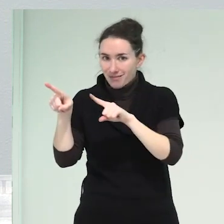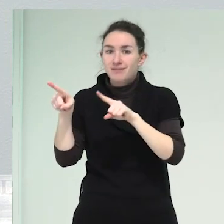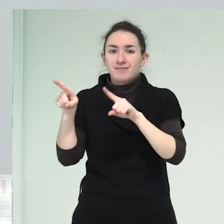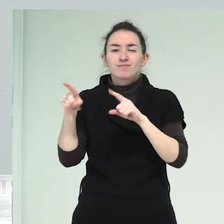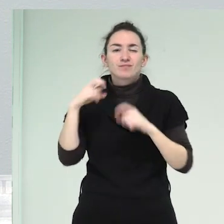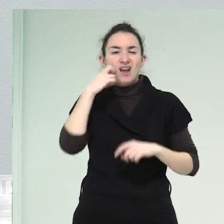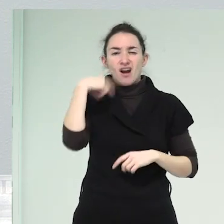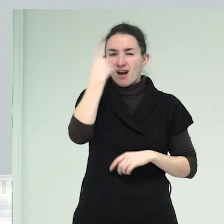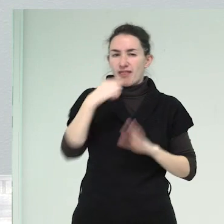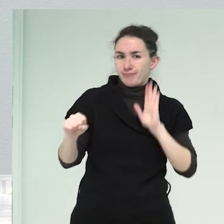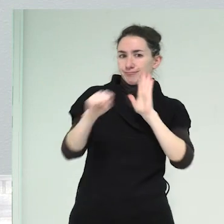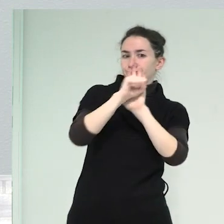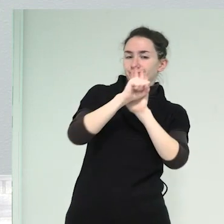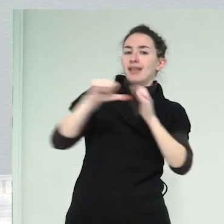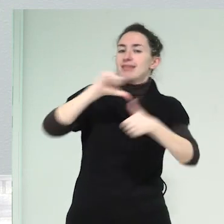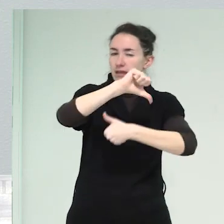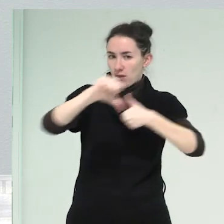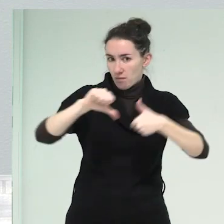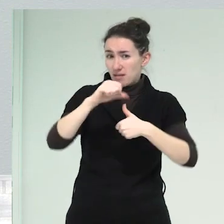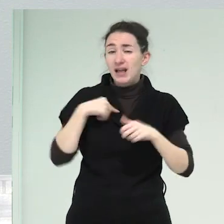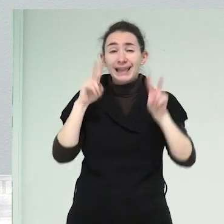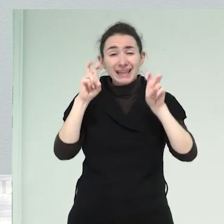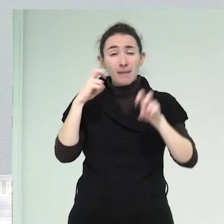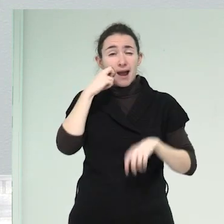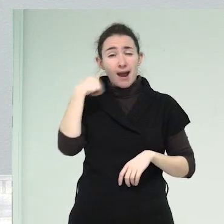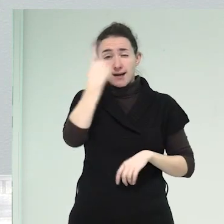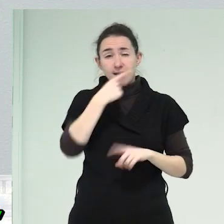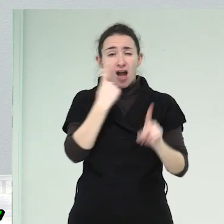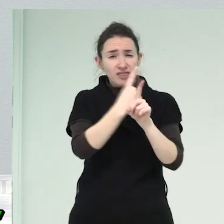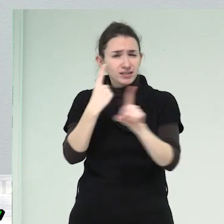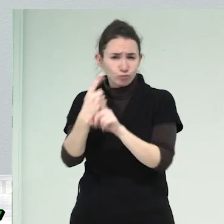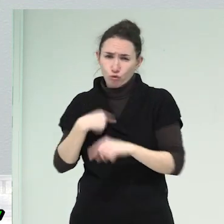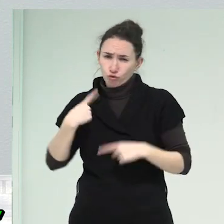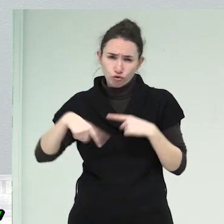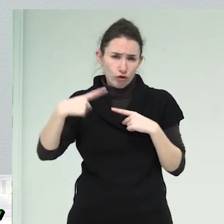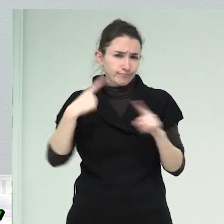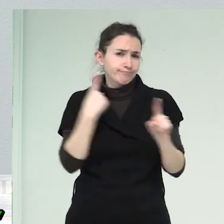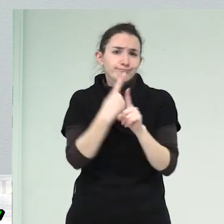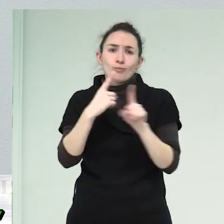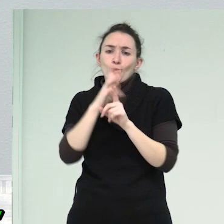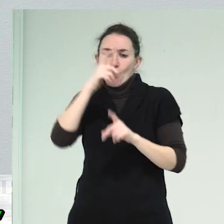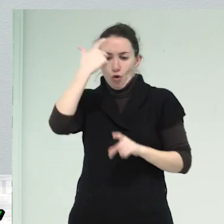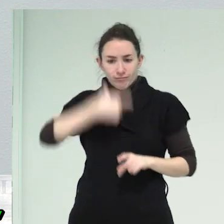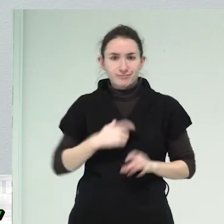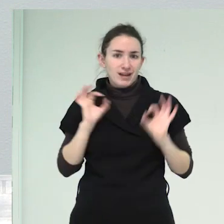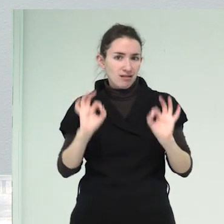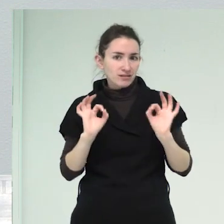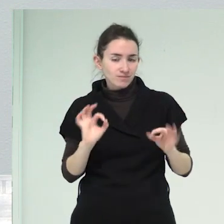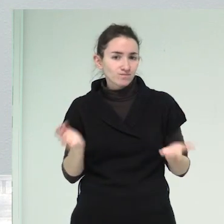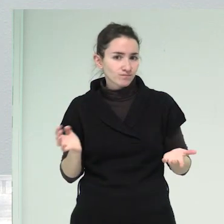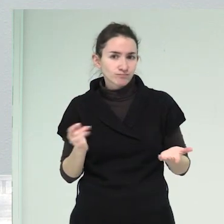centroamericana. Me enfrento cotidianamente al racismo, por ser lo que soy, y al racismo en sus diferentes